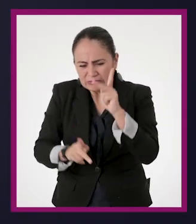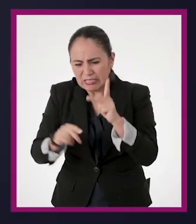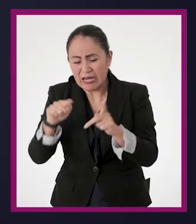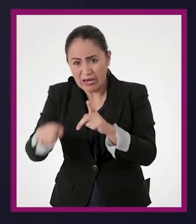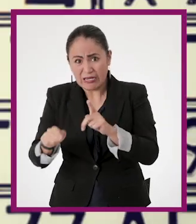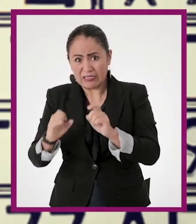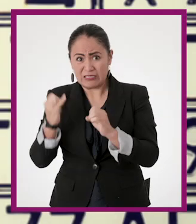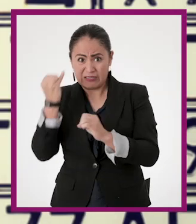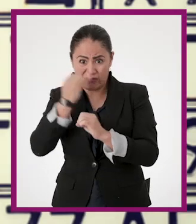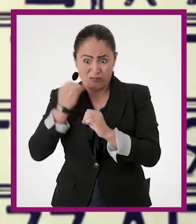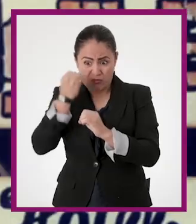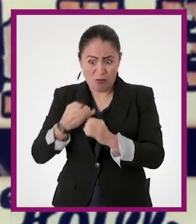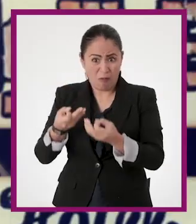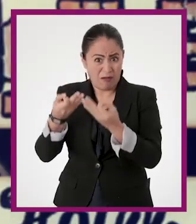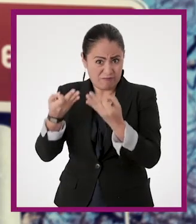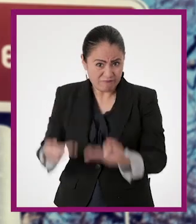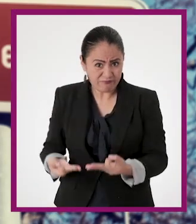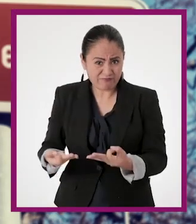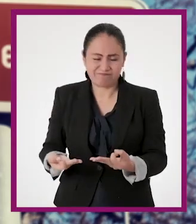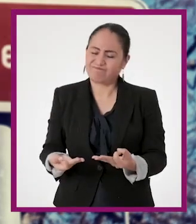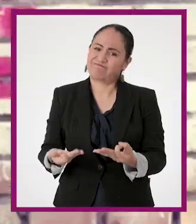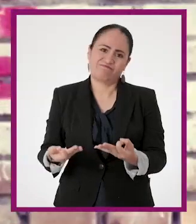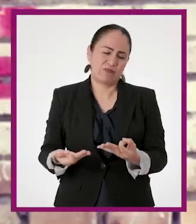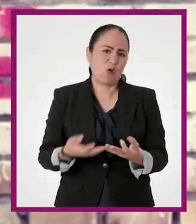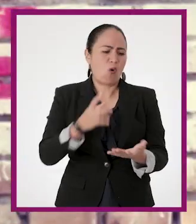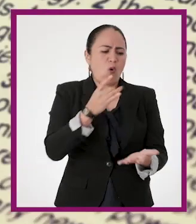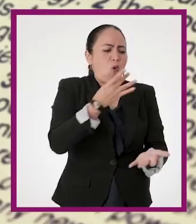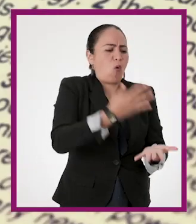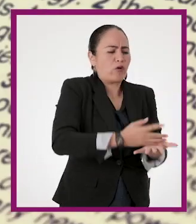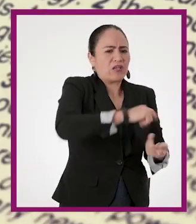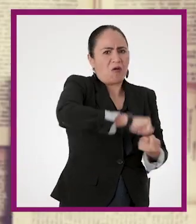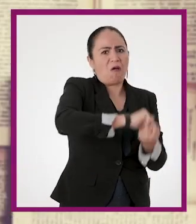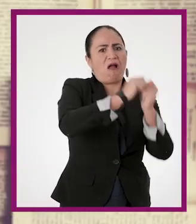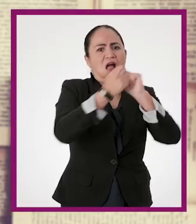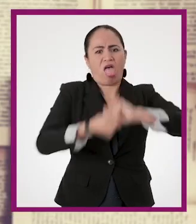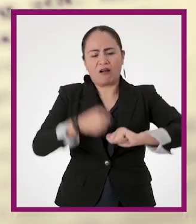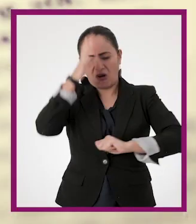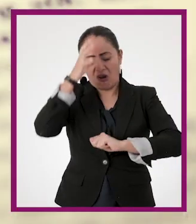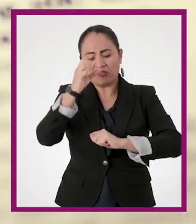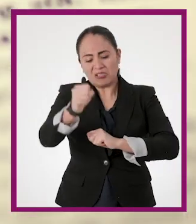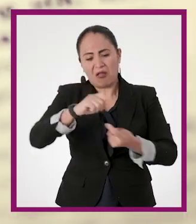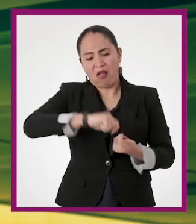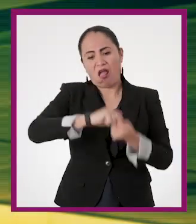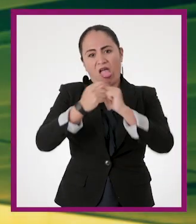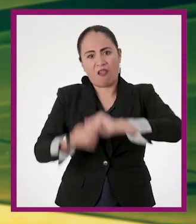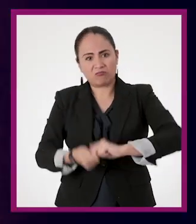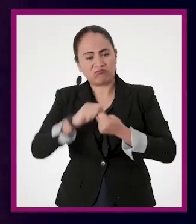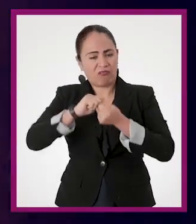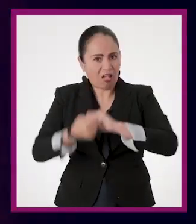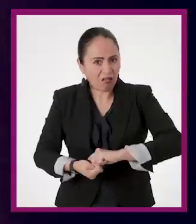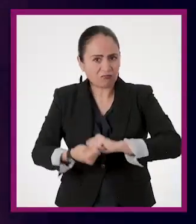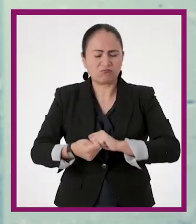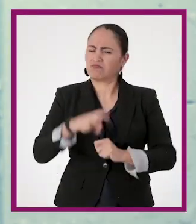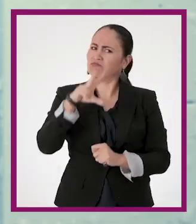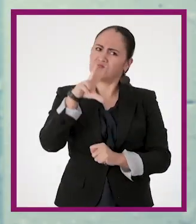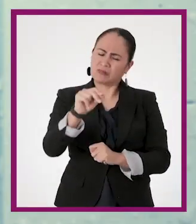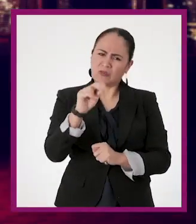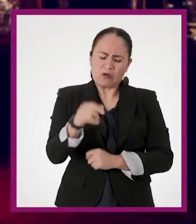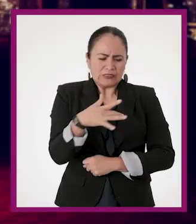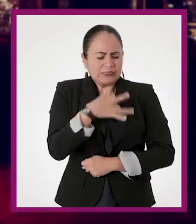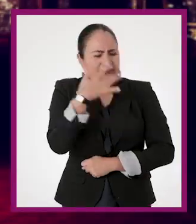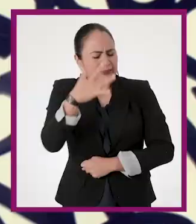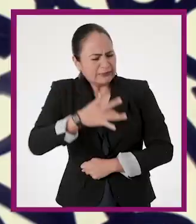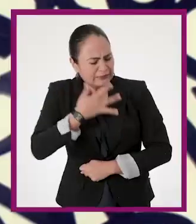para que entren en otros moldes. Nunca basta con trasladar significados de manera mecánica. Se requiere